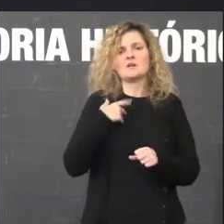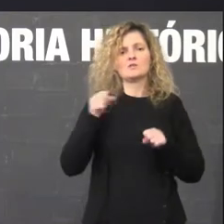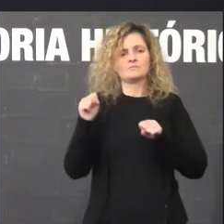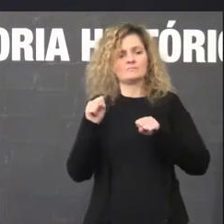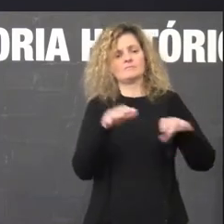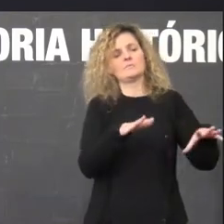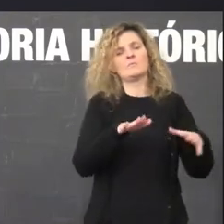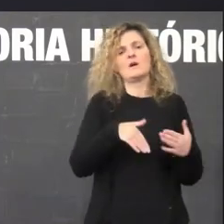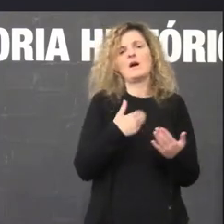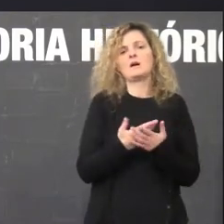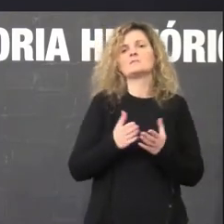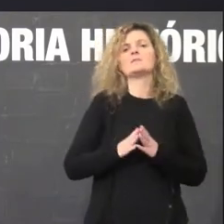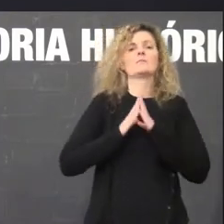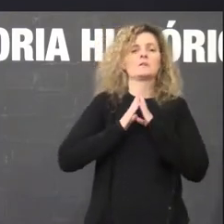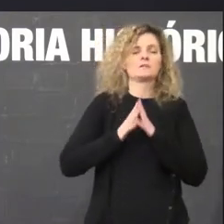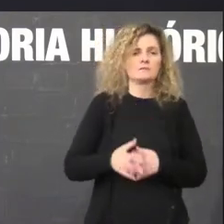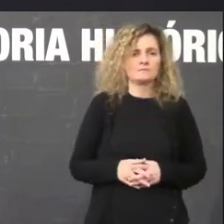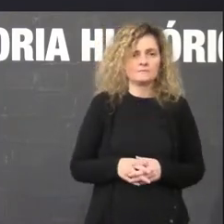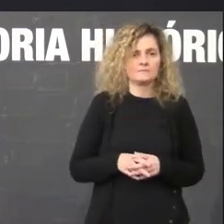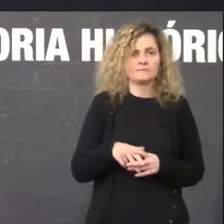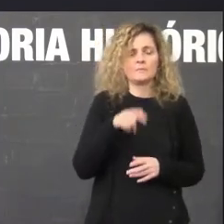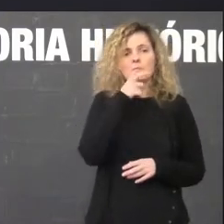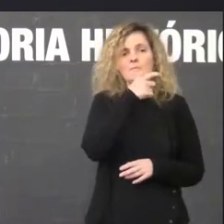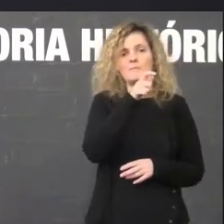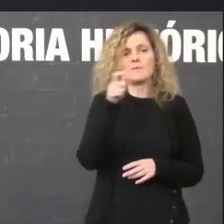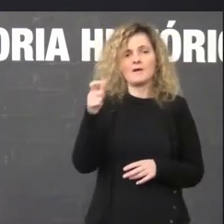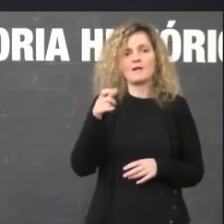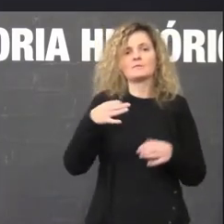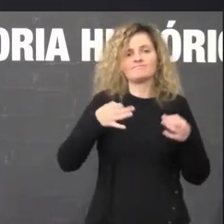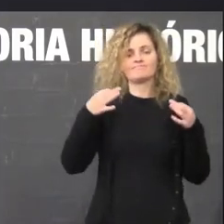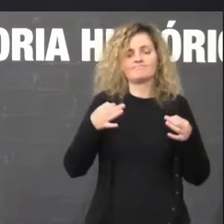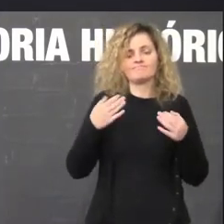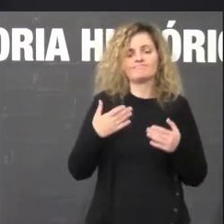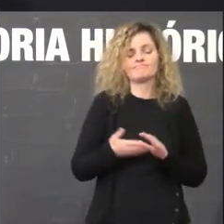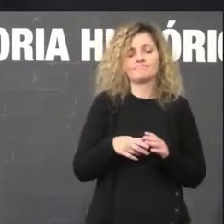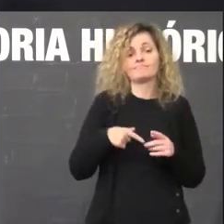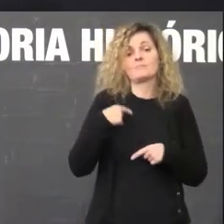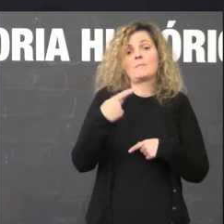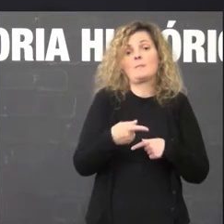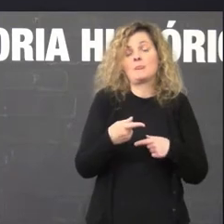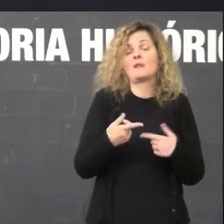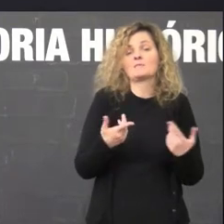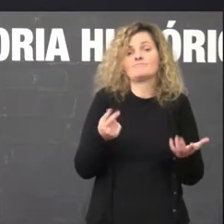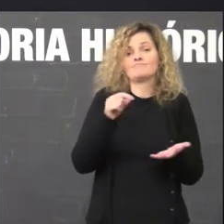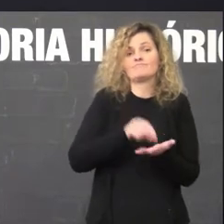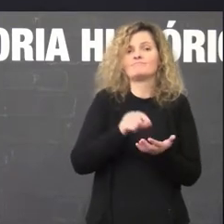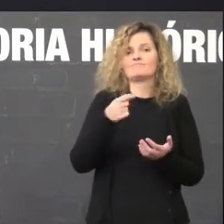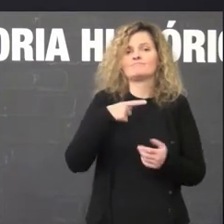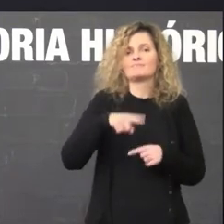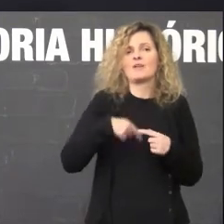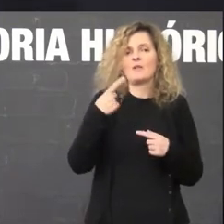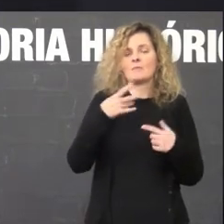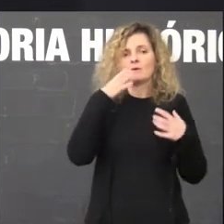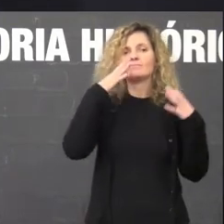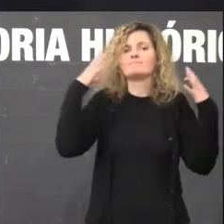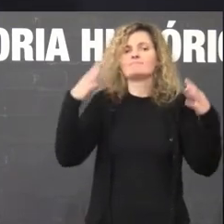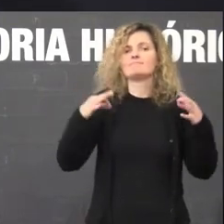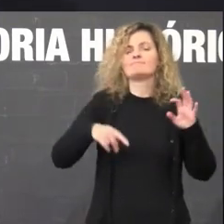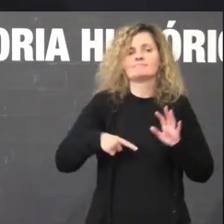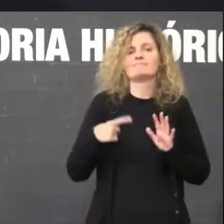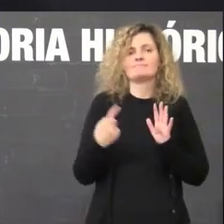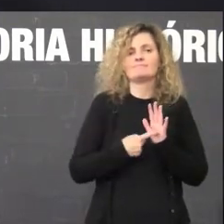soltará hasta o día da morte. Palabras proféticas que inmediatamente, como ustedes saben, foron despois